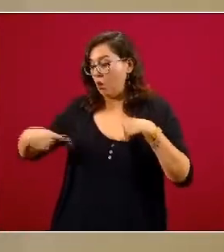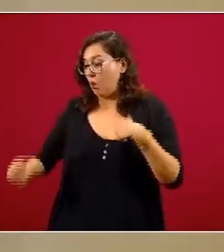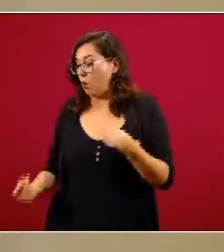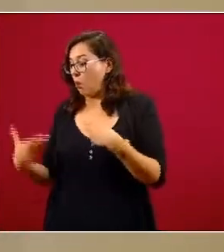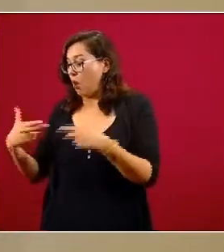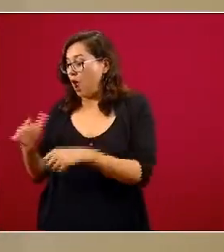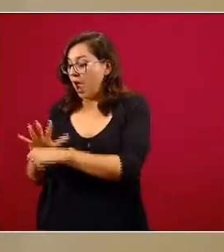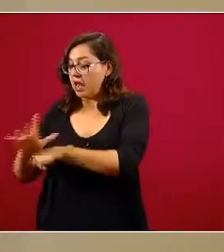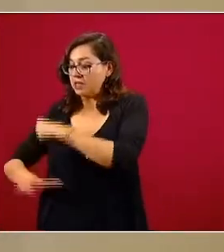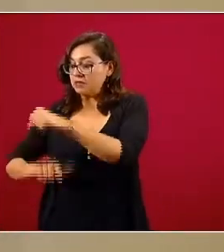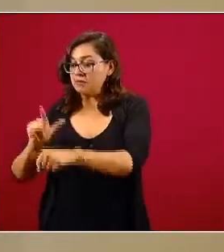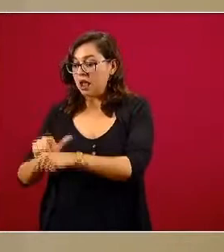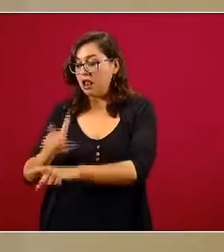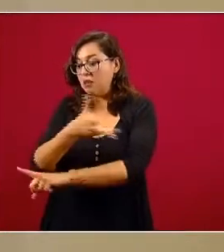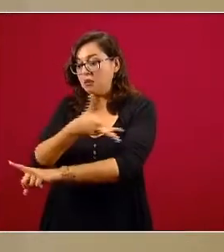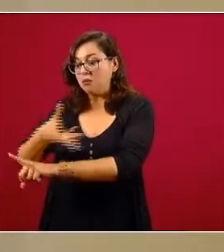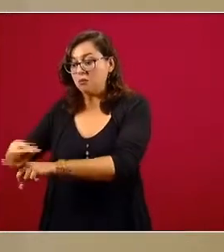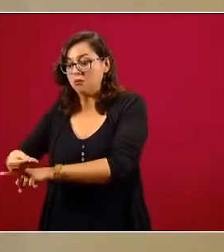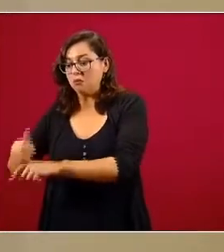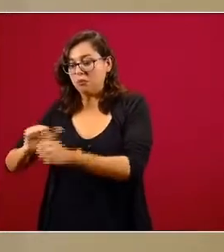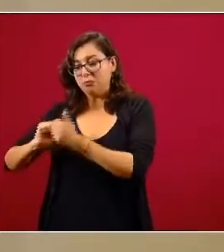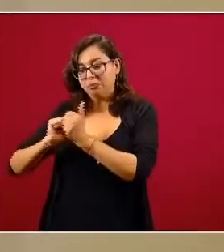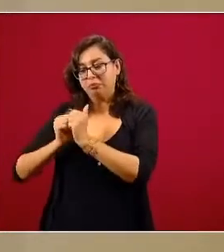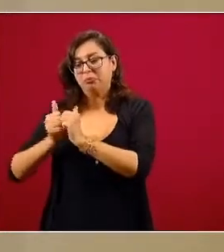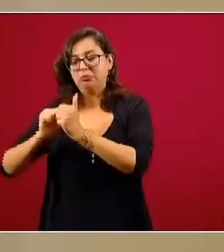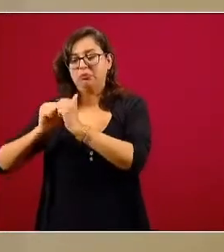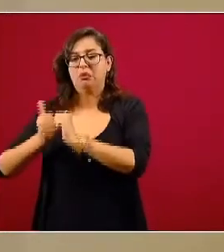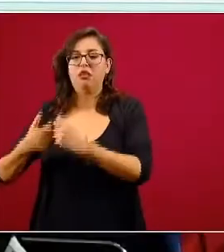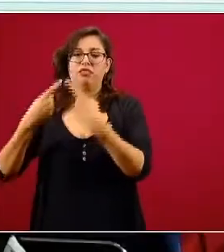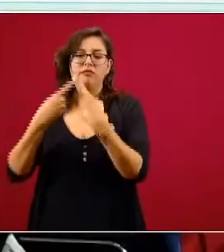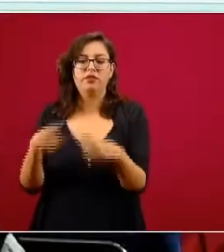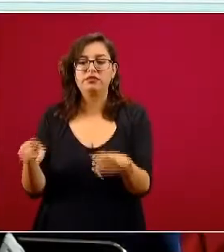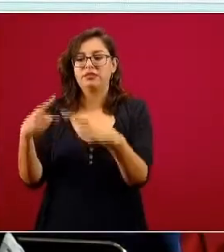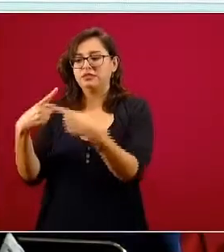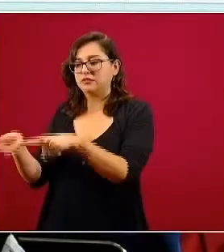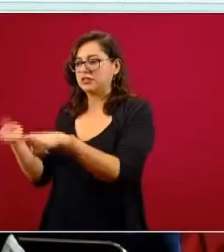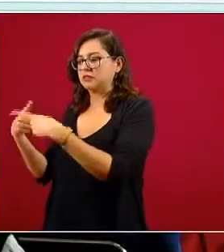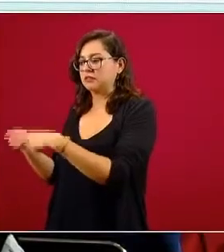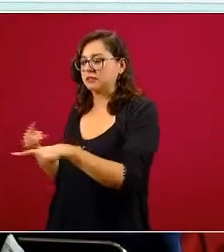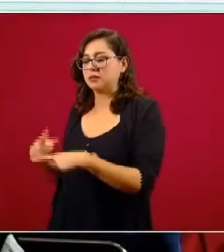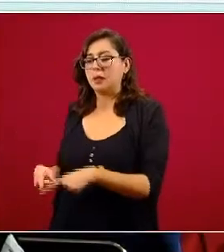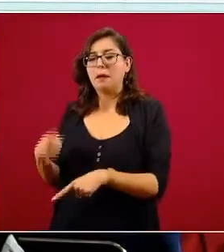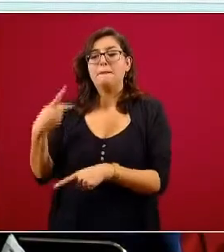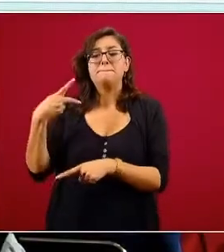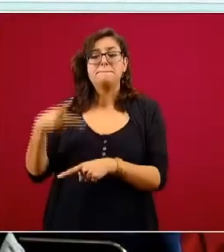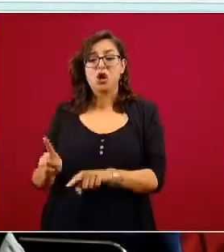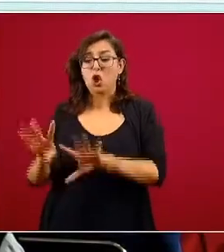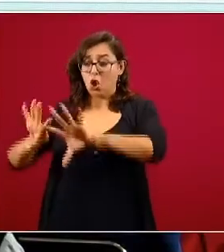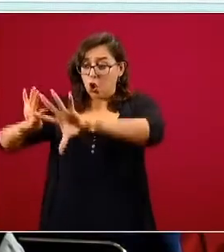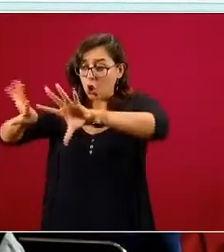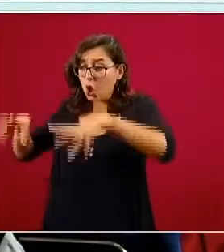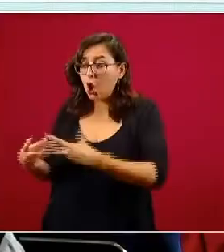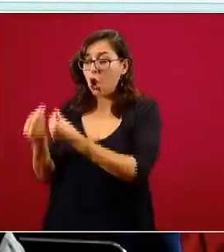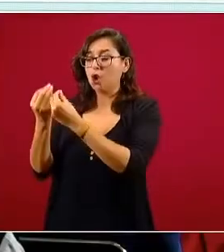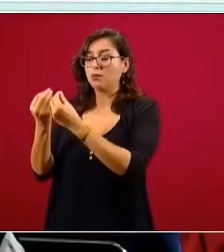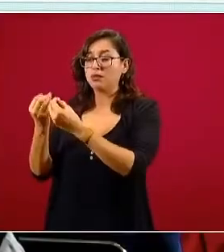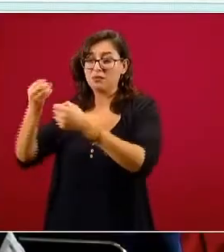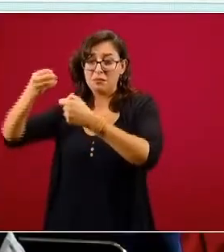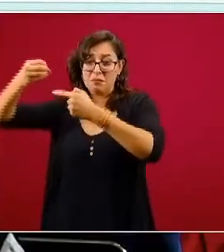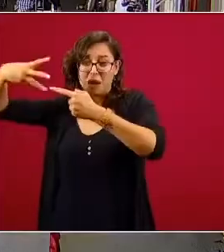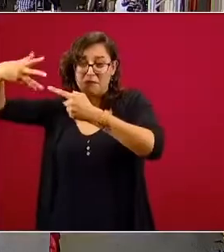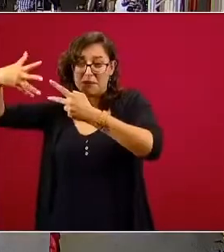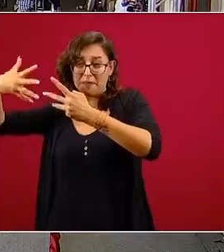a cambiar su material genético y dan pequeñas variaciones. Pero estas variaciones acumuladas pueden ser